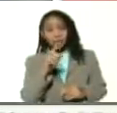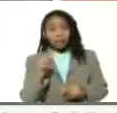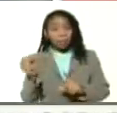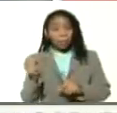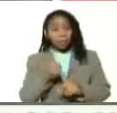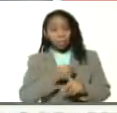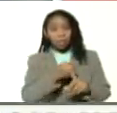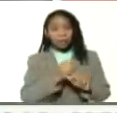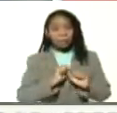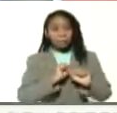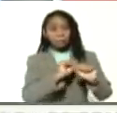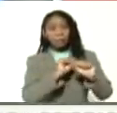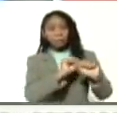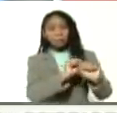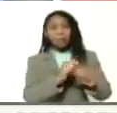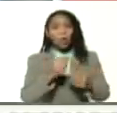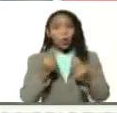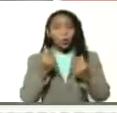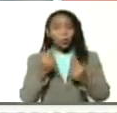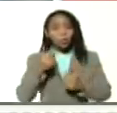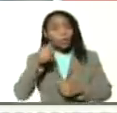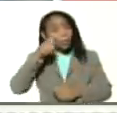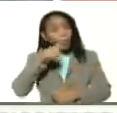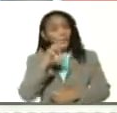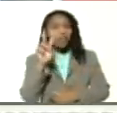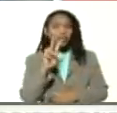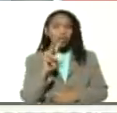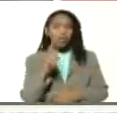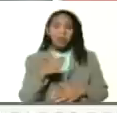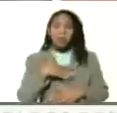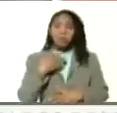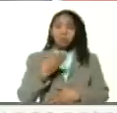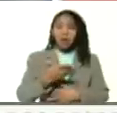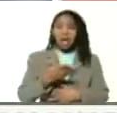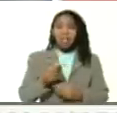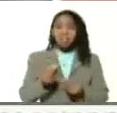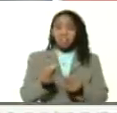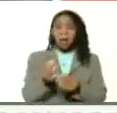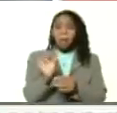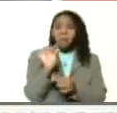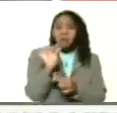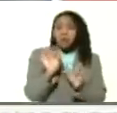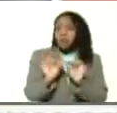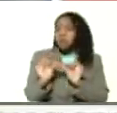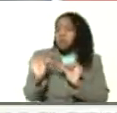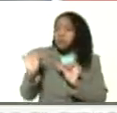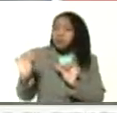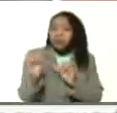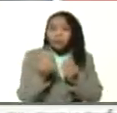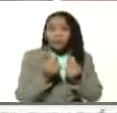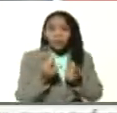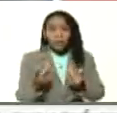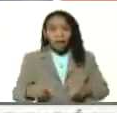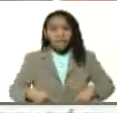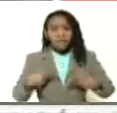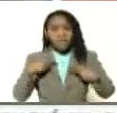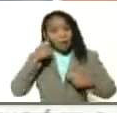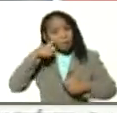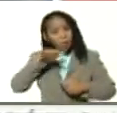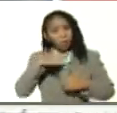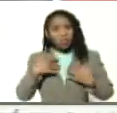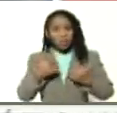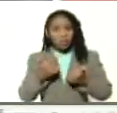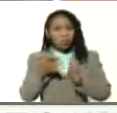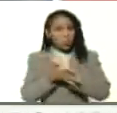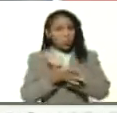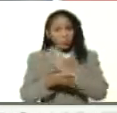Atentar, impedir los recursos del pueblo de Venezuela y después pretender dar una limosna es atentar contra la vida y la salud de nuestro pueblo. Así